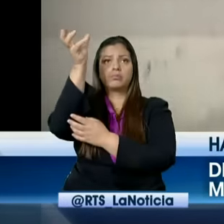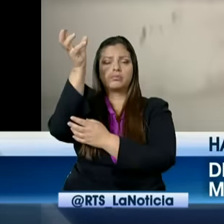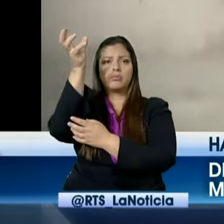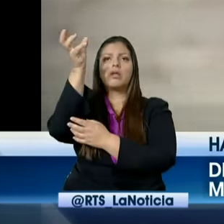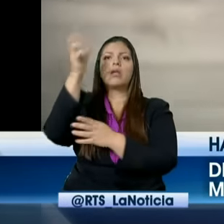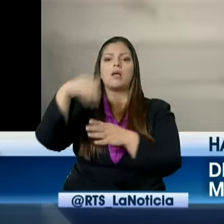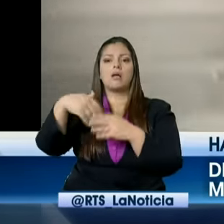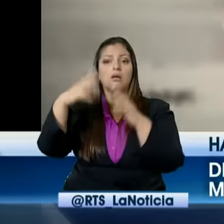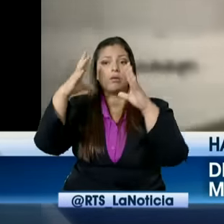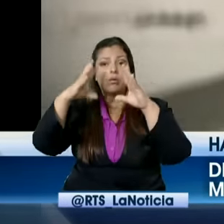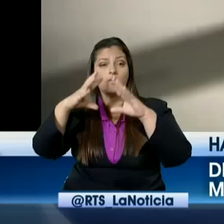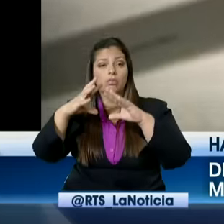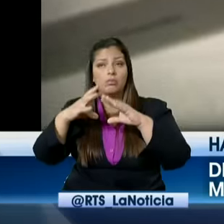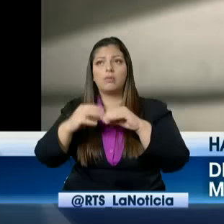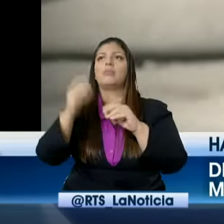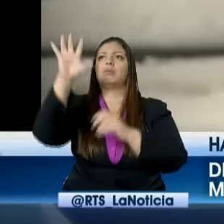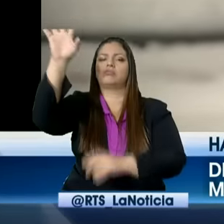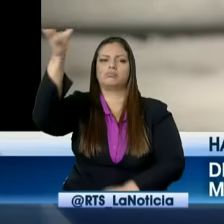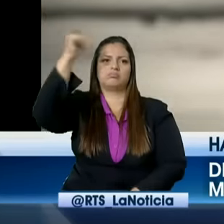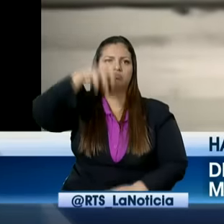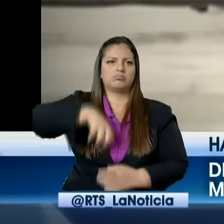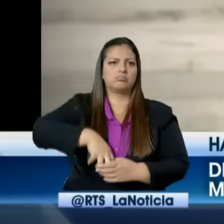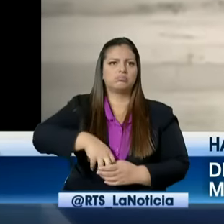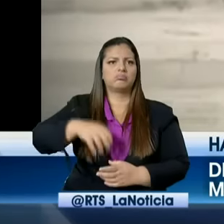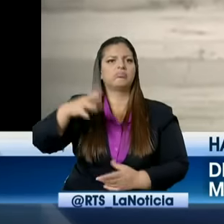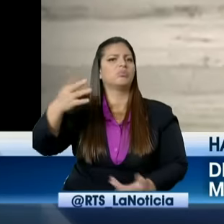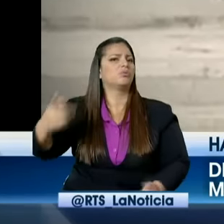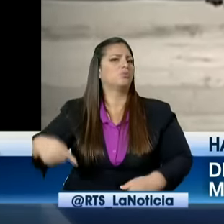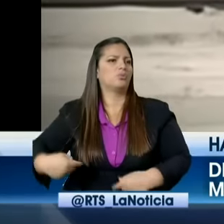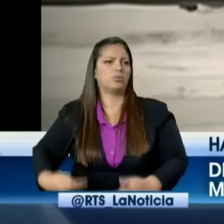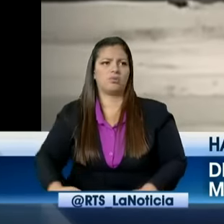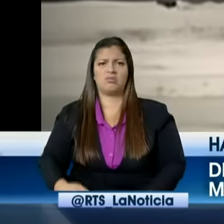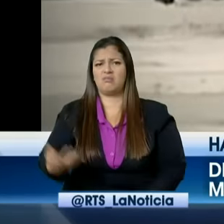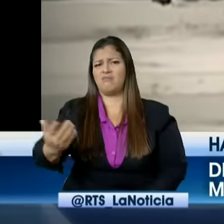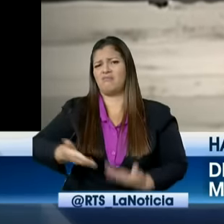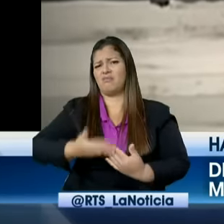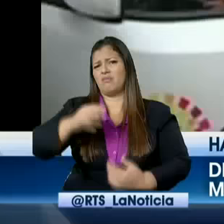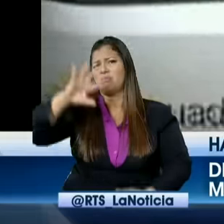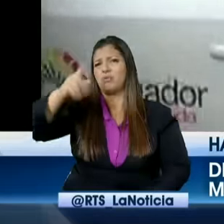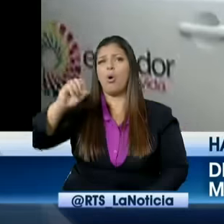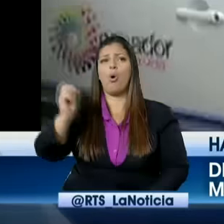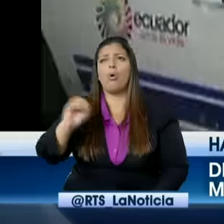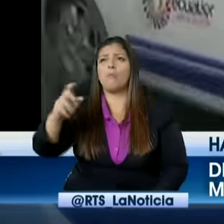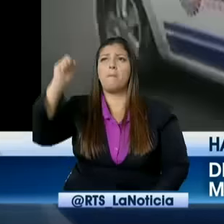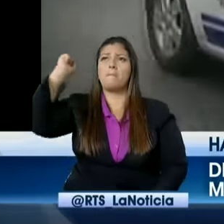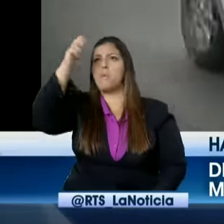afuera, ya todo amanece roto, las lámparas todas hecho